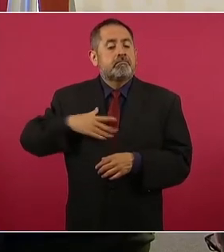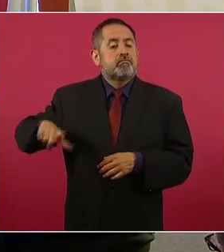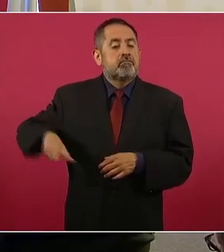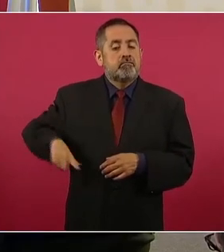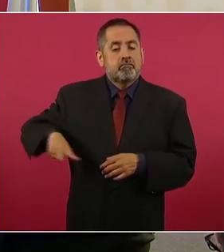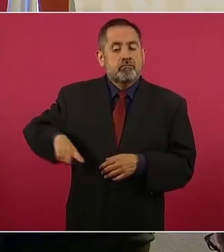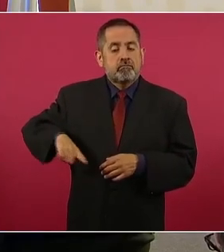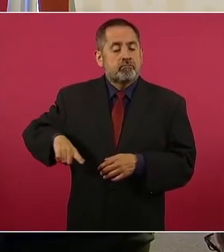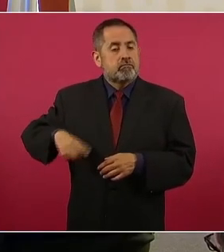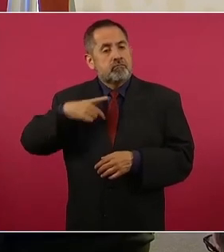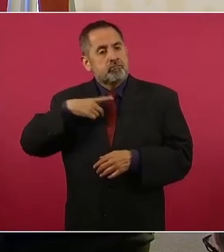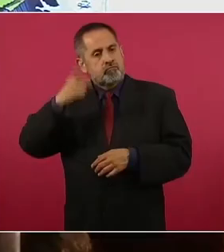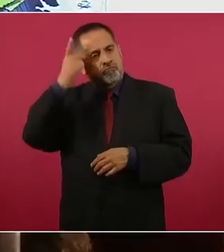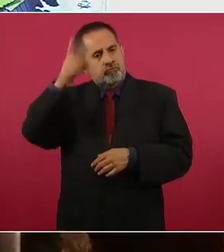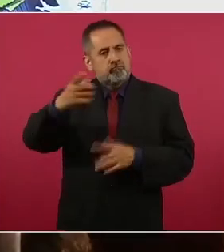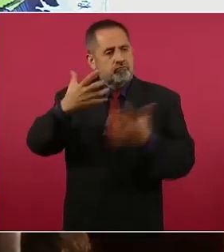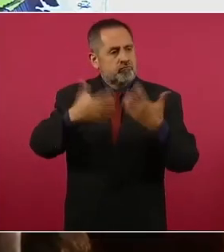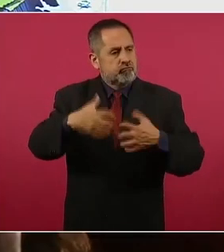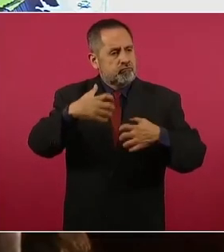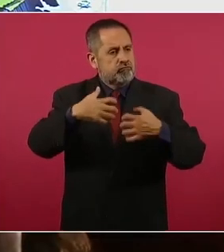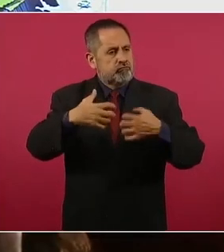no es de empresarios.